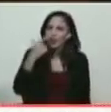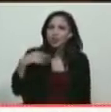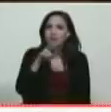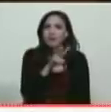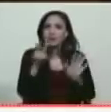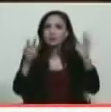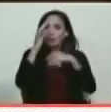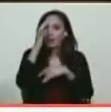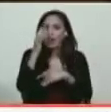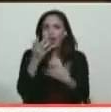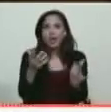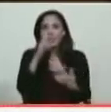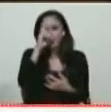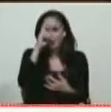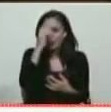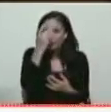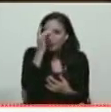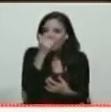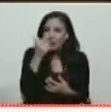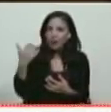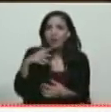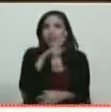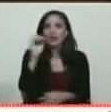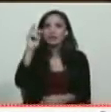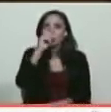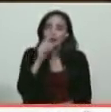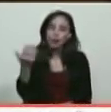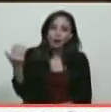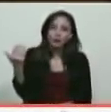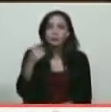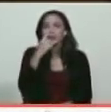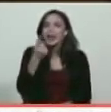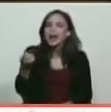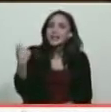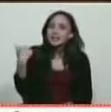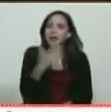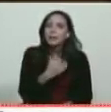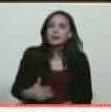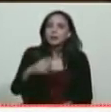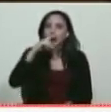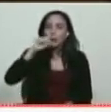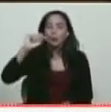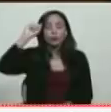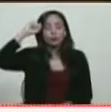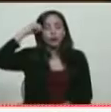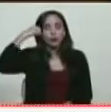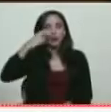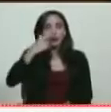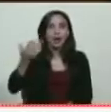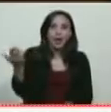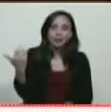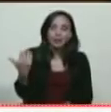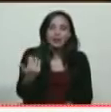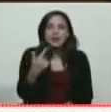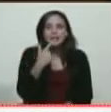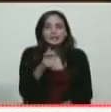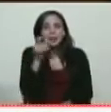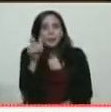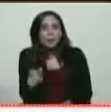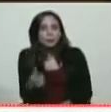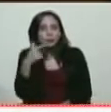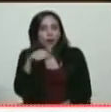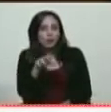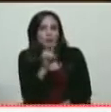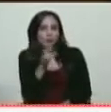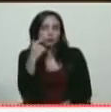hace justamente 30 años. El presidente Nicolás Maduro, de hecho, el día de ayer recordaba esta fecha histórica para los venezolanos.